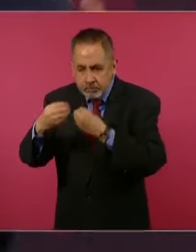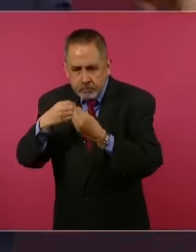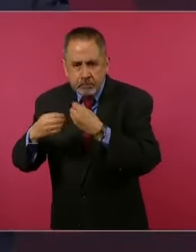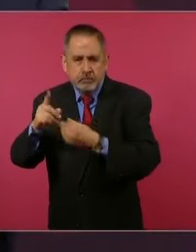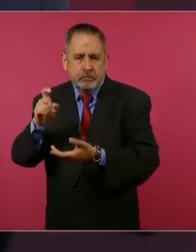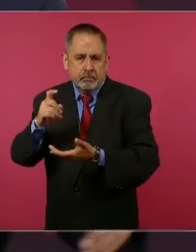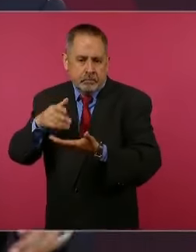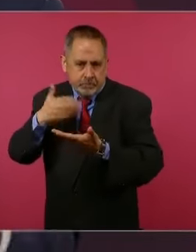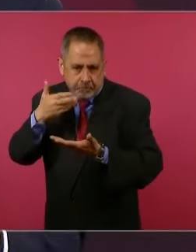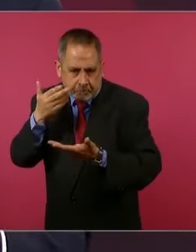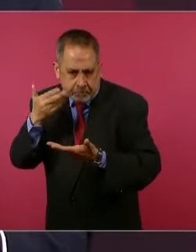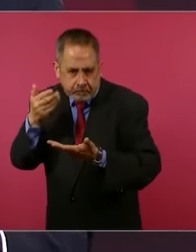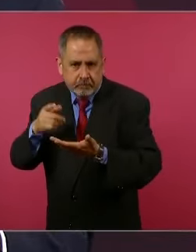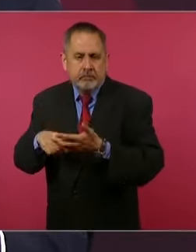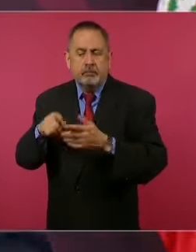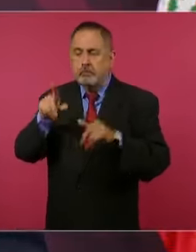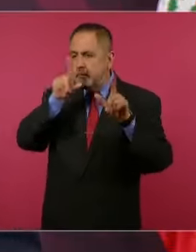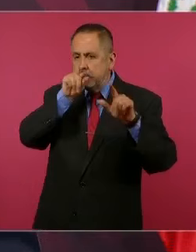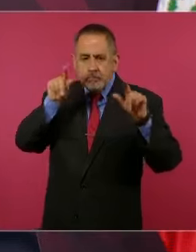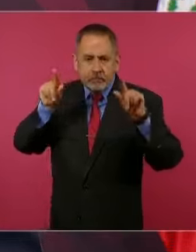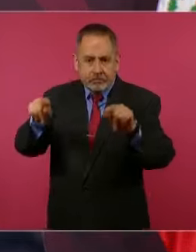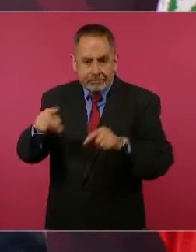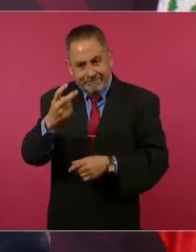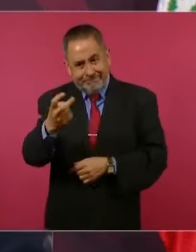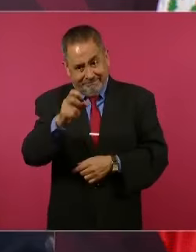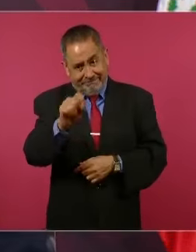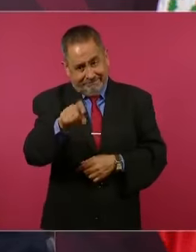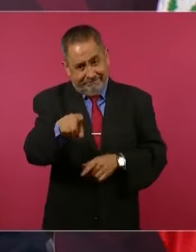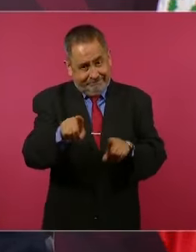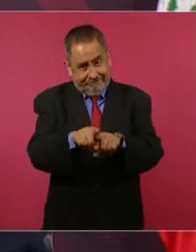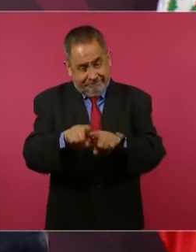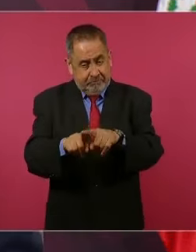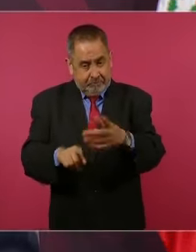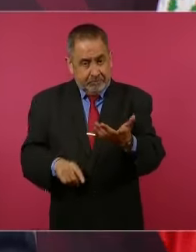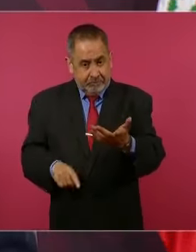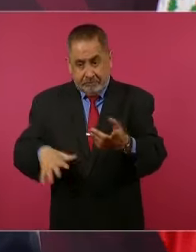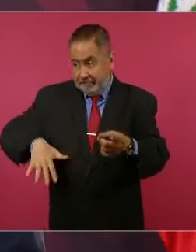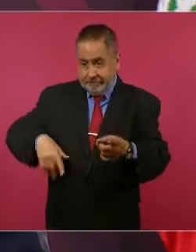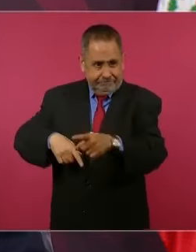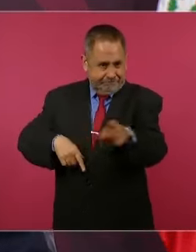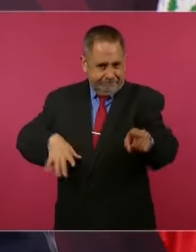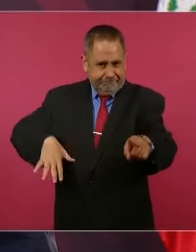pájaros por esto que